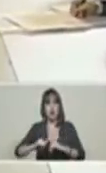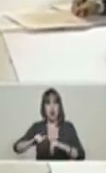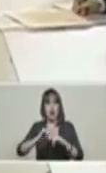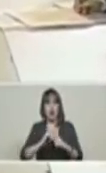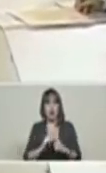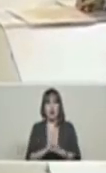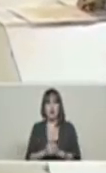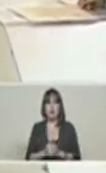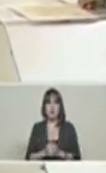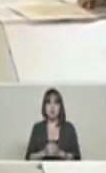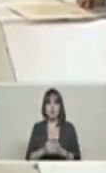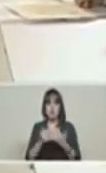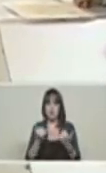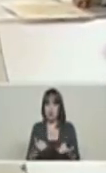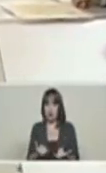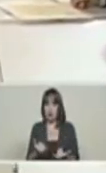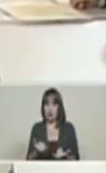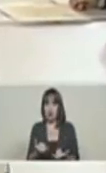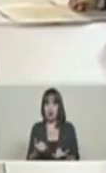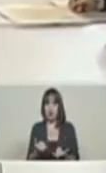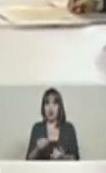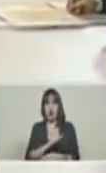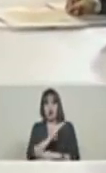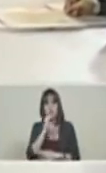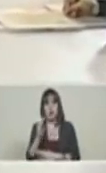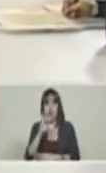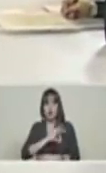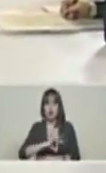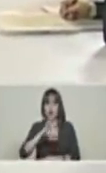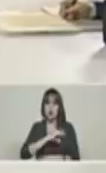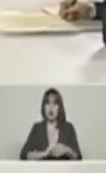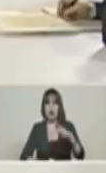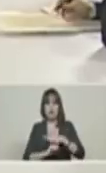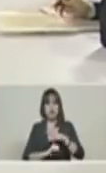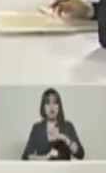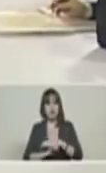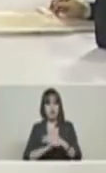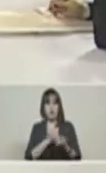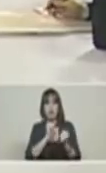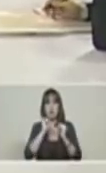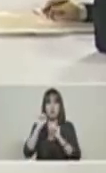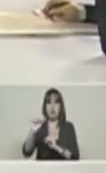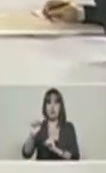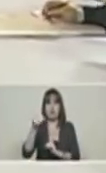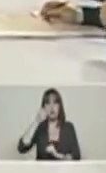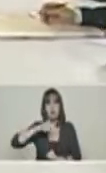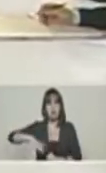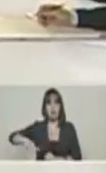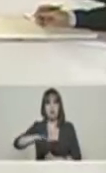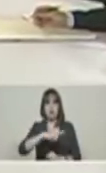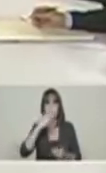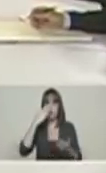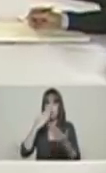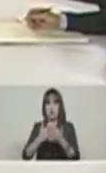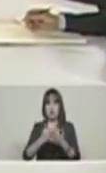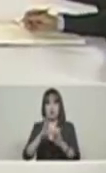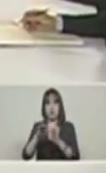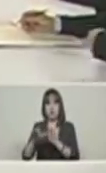Ahora, a veces, la protección social que garantiza la estabilidad social, que defiende al pueblo frente a los ladrones,